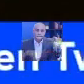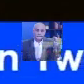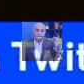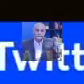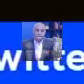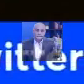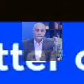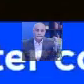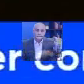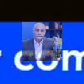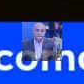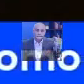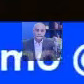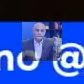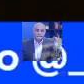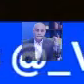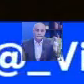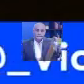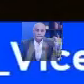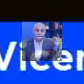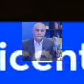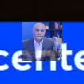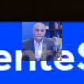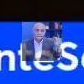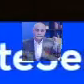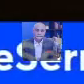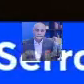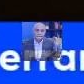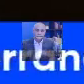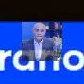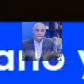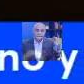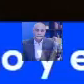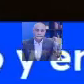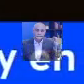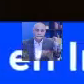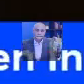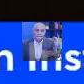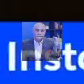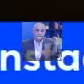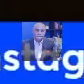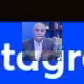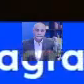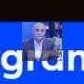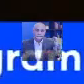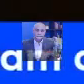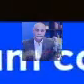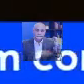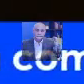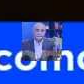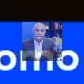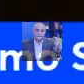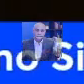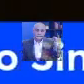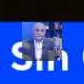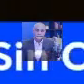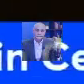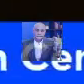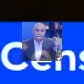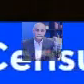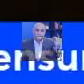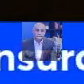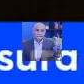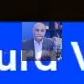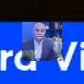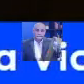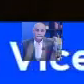gobierno norteamericano, que se dejen de hipocresía y que se dejen pues de estar tratando de vivir y sobrevivir a